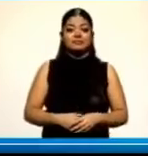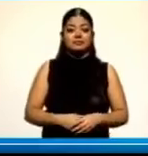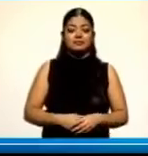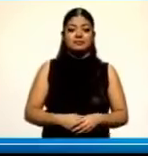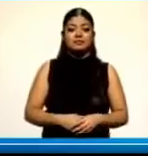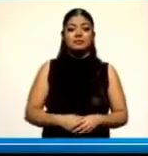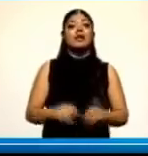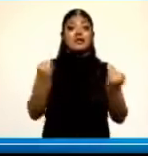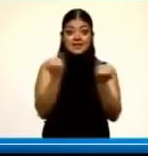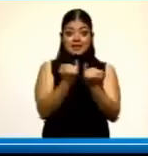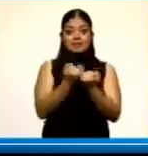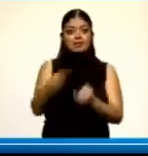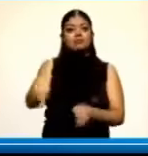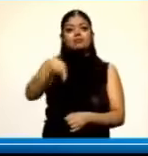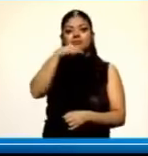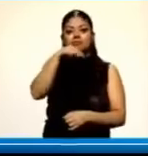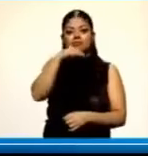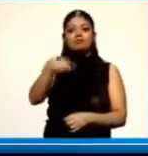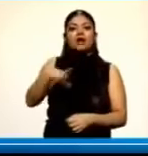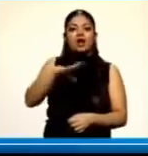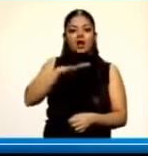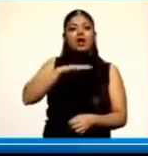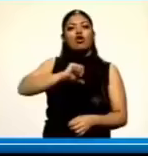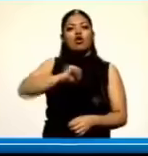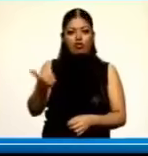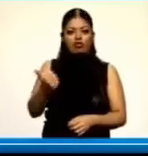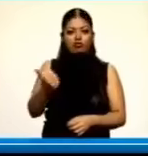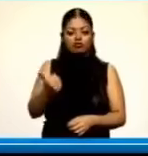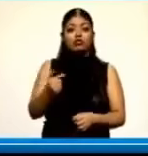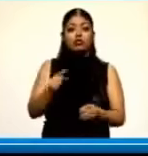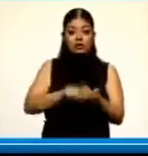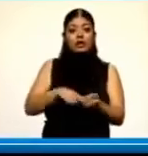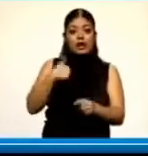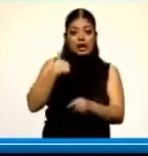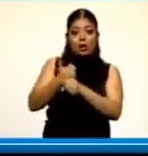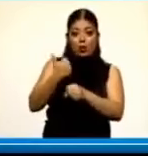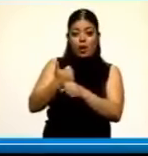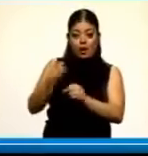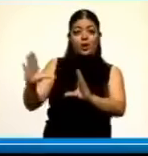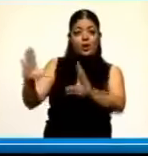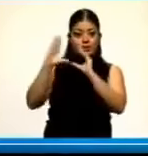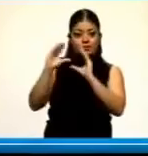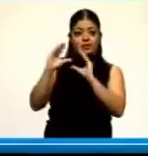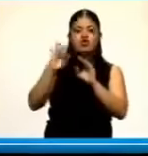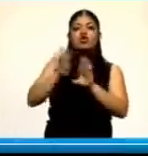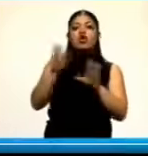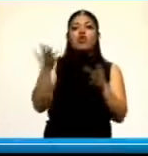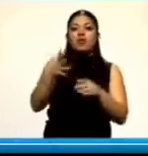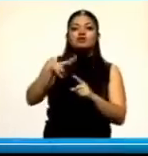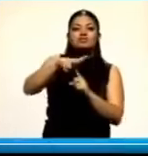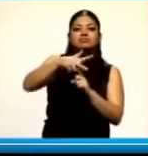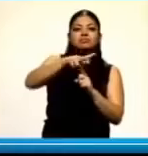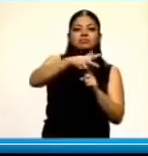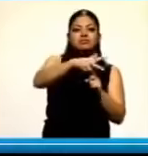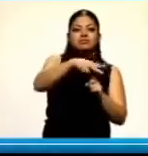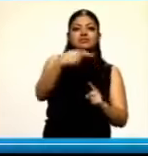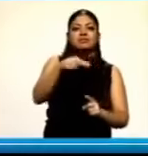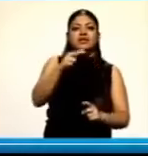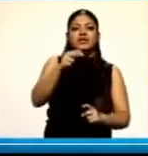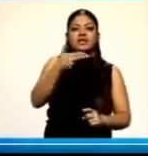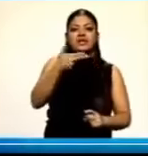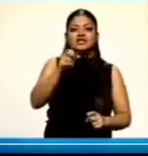También del guajolote sacamos otro juguete. Mi abuelo nos va a enseñar cómo hacer los helicópteros, mijes, que les decimos